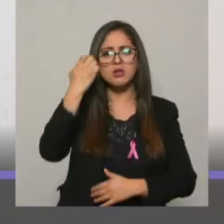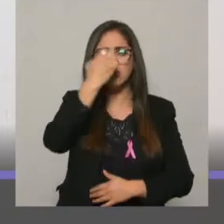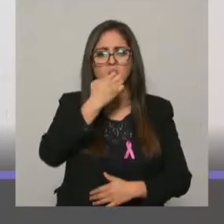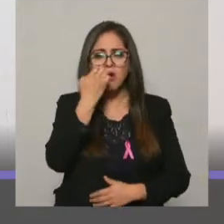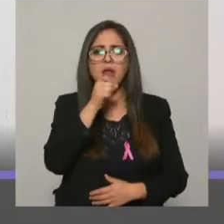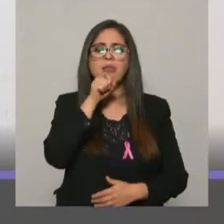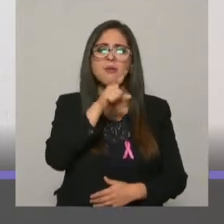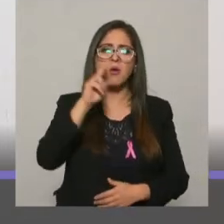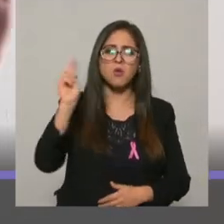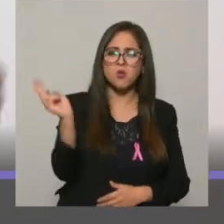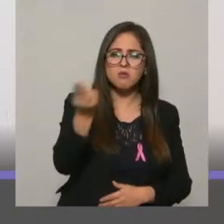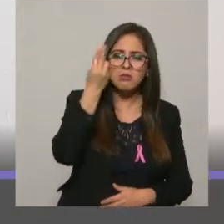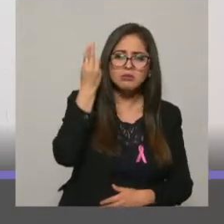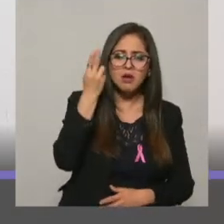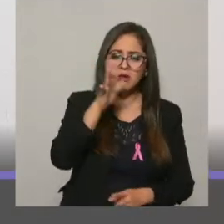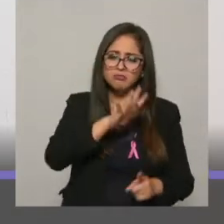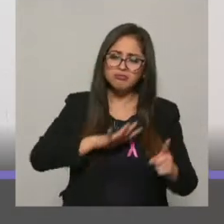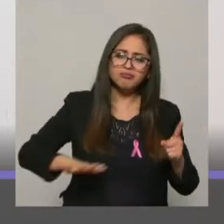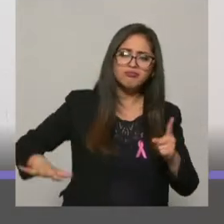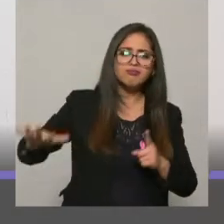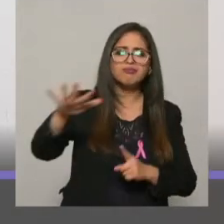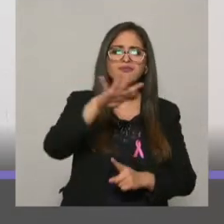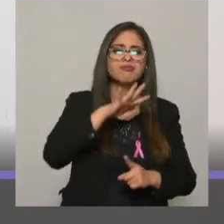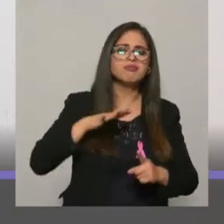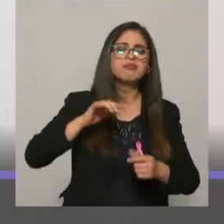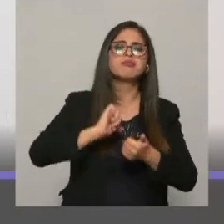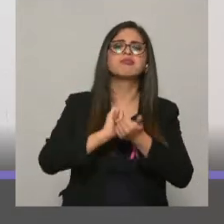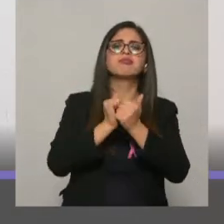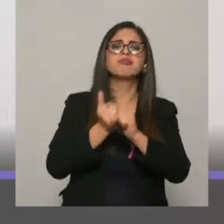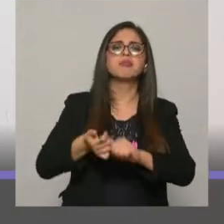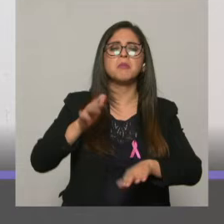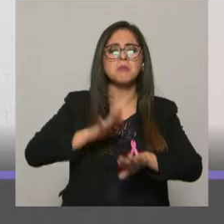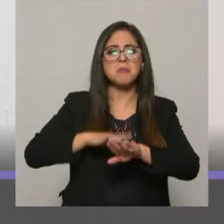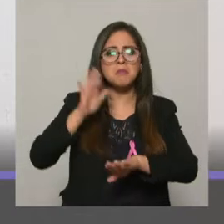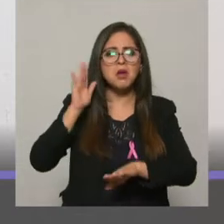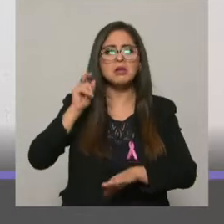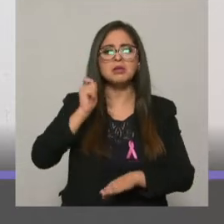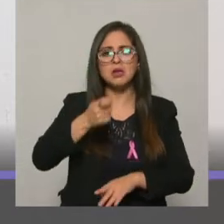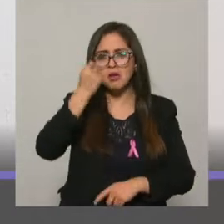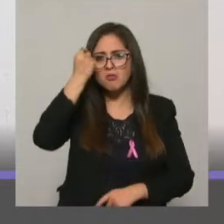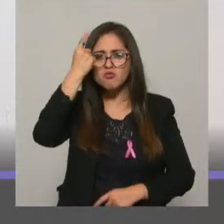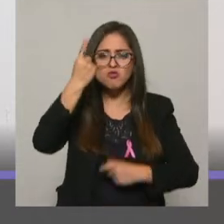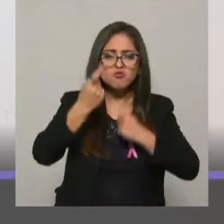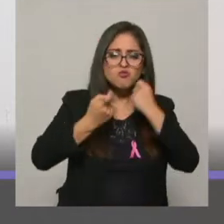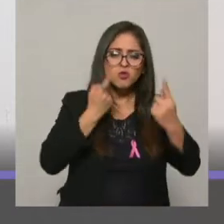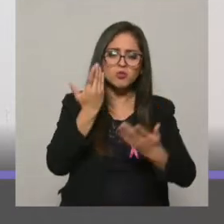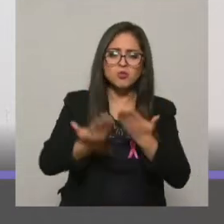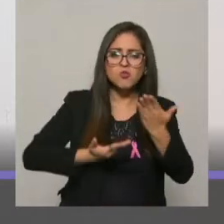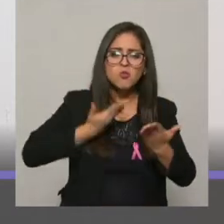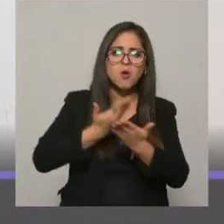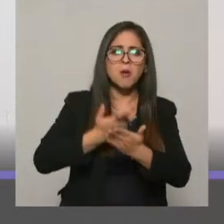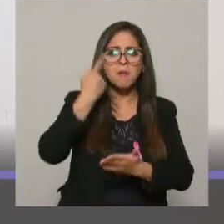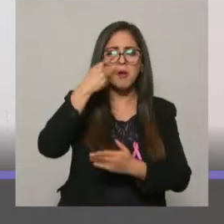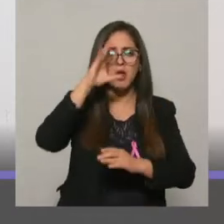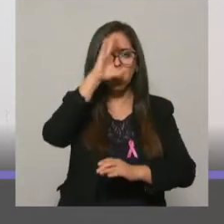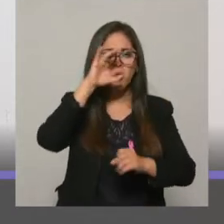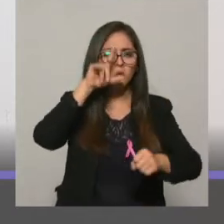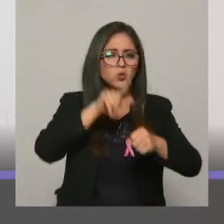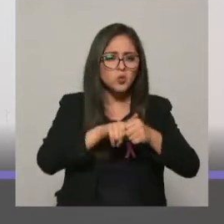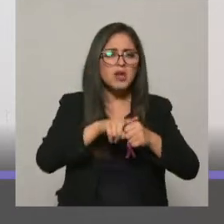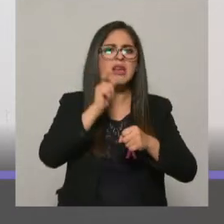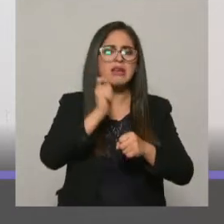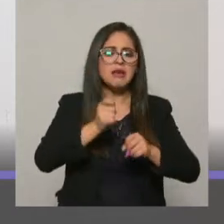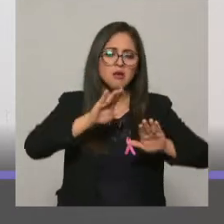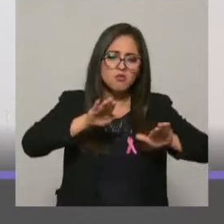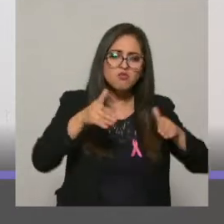universidades. Todo el mundo despliega una gran cantidad de iniciativas culturales en torno a Día de